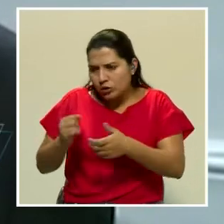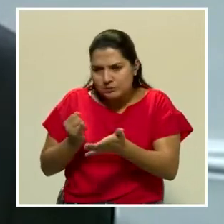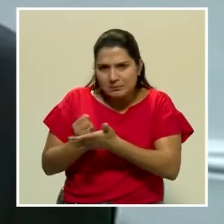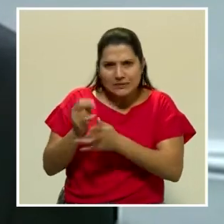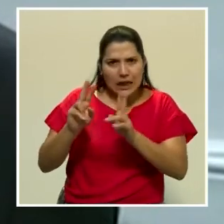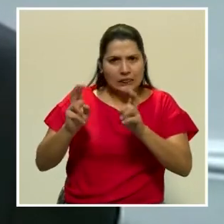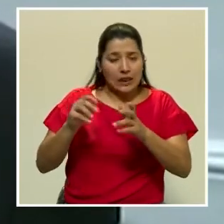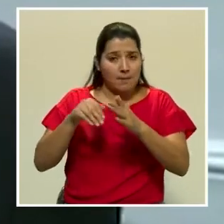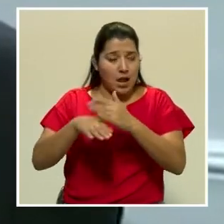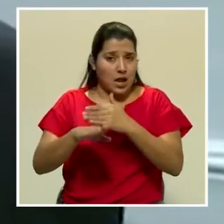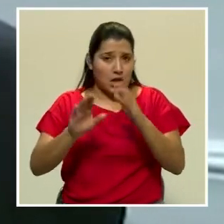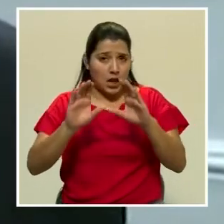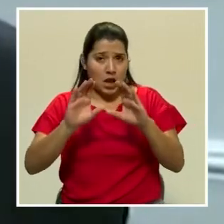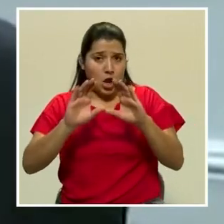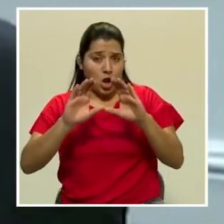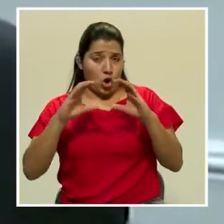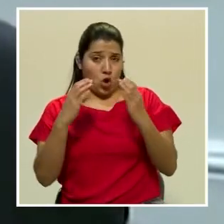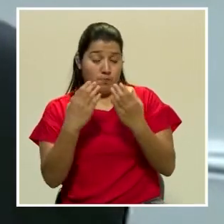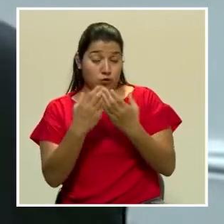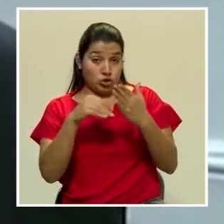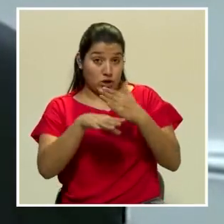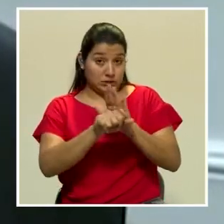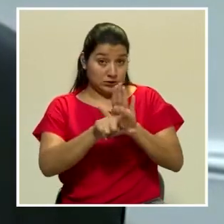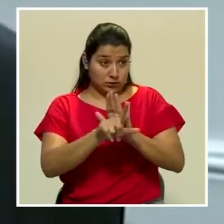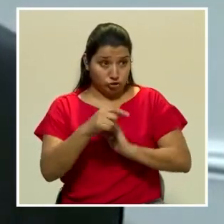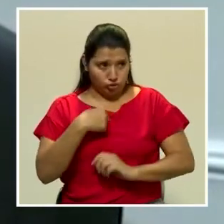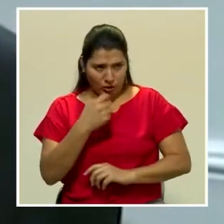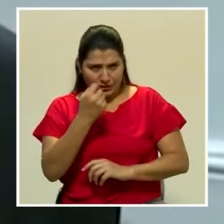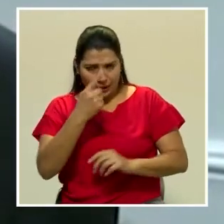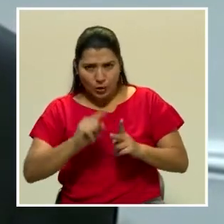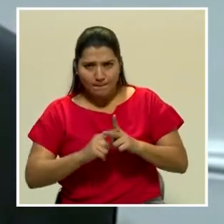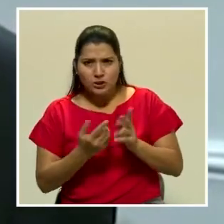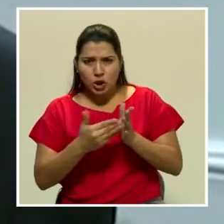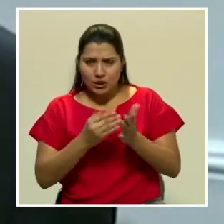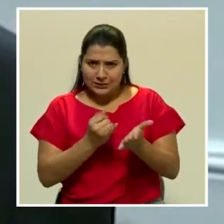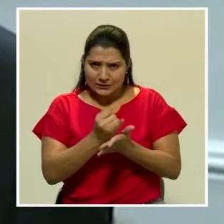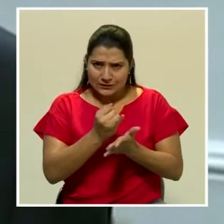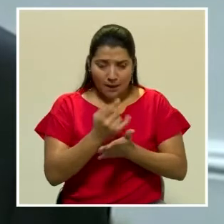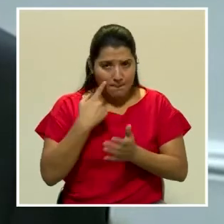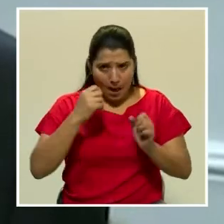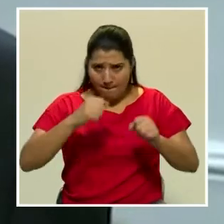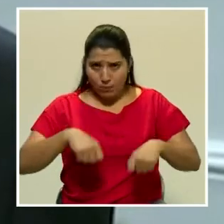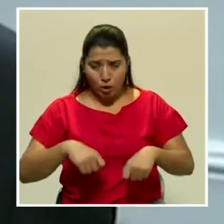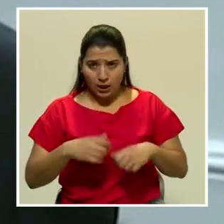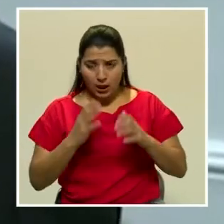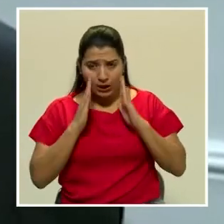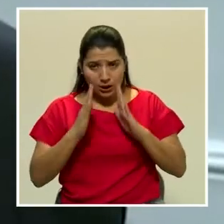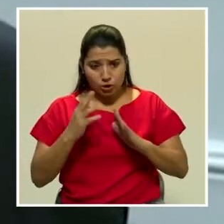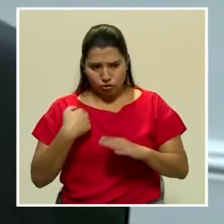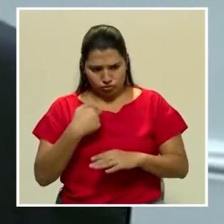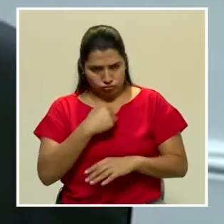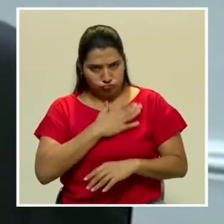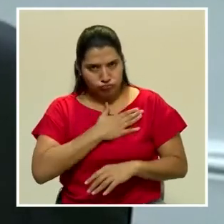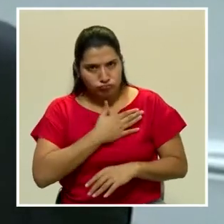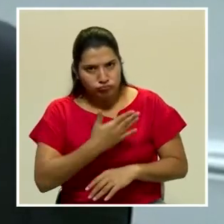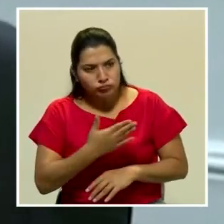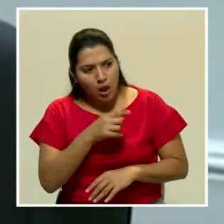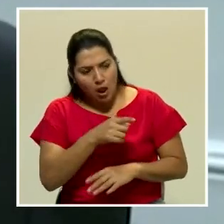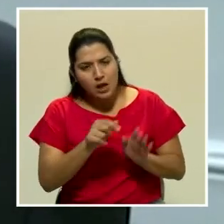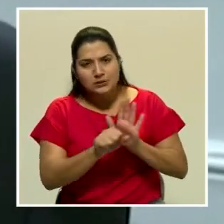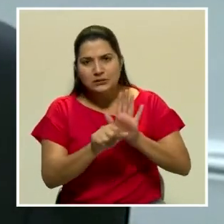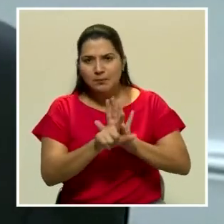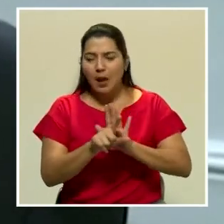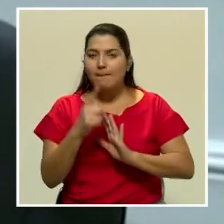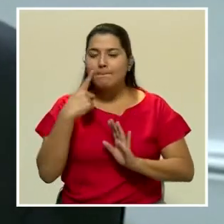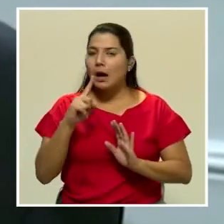Comisión Legislativa que entiendo que va a comenzar a funcionar nuevamente para poder atenderlo. Estamos a las órdenes de la Asamblea